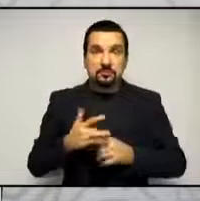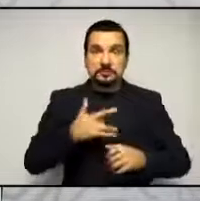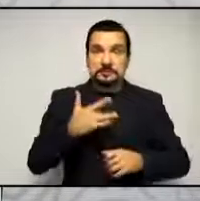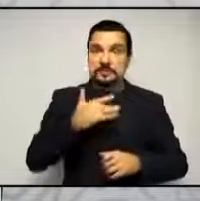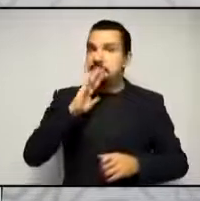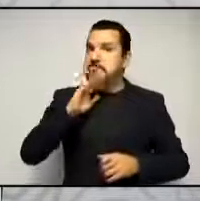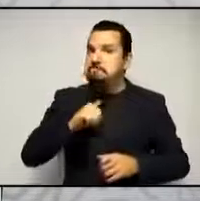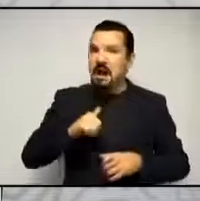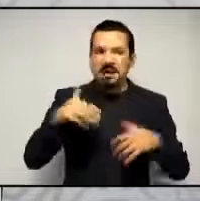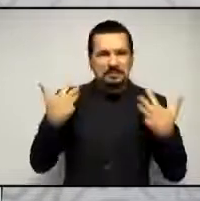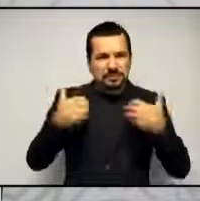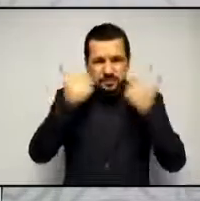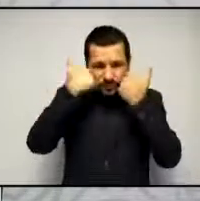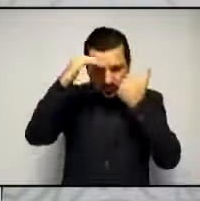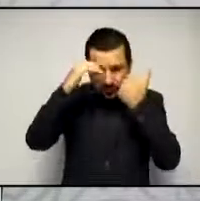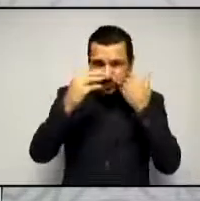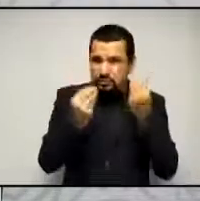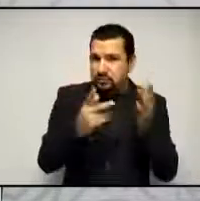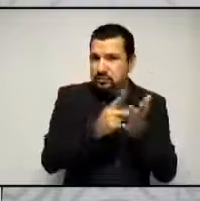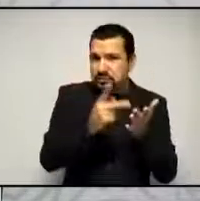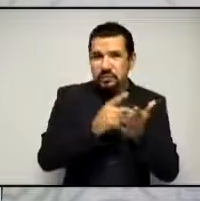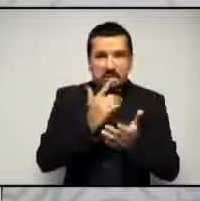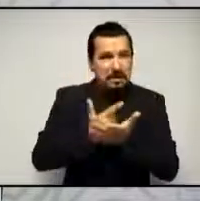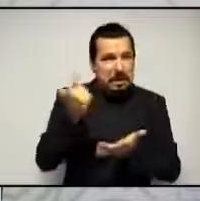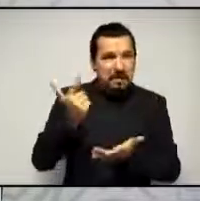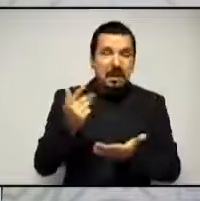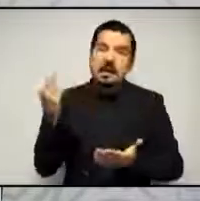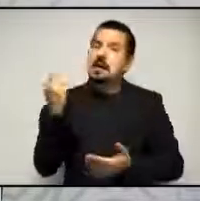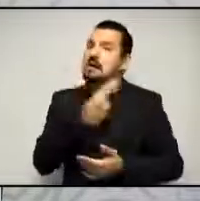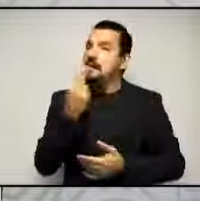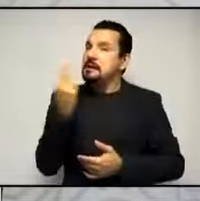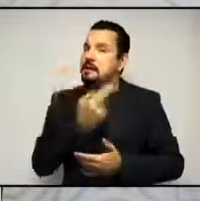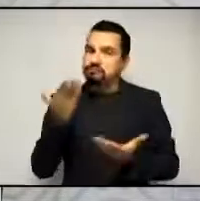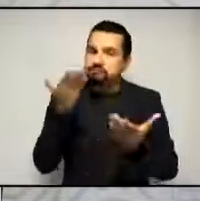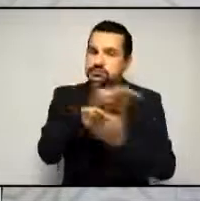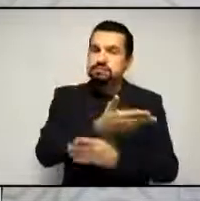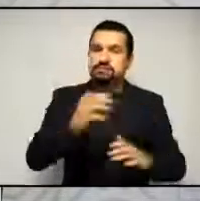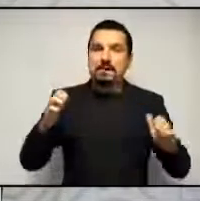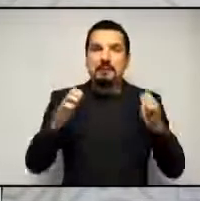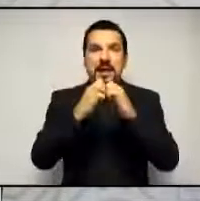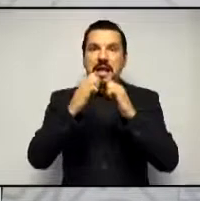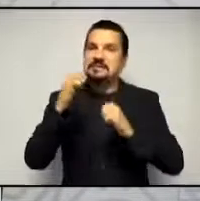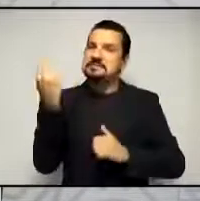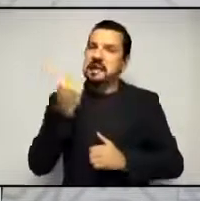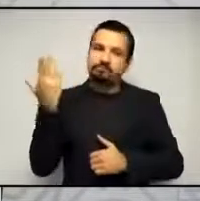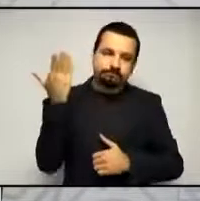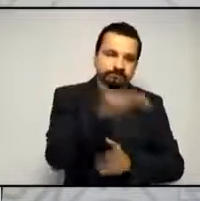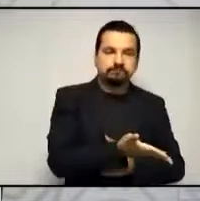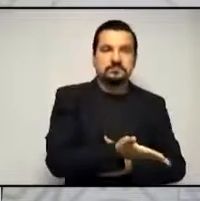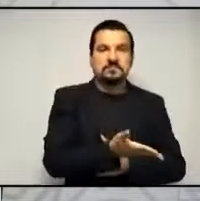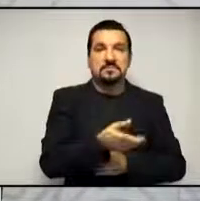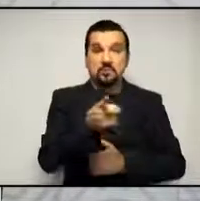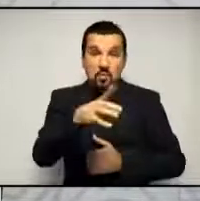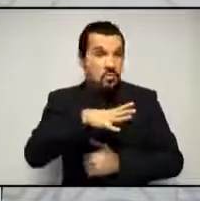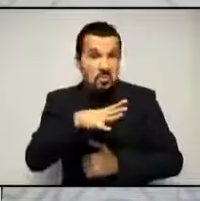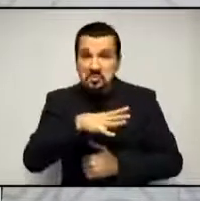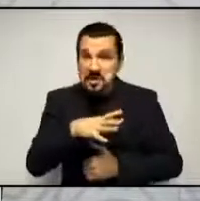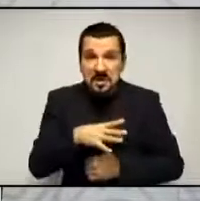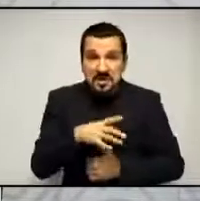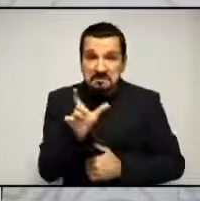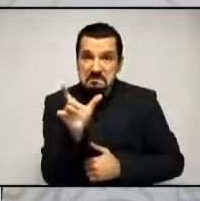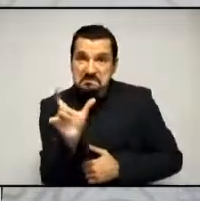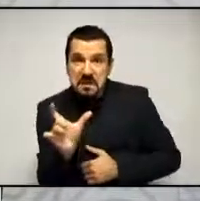graves acude de inmediato a urgencias en caso de no contar con servicios médicos